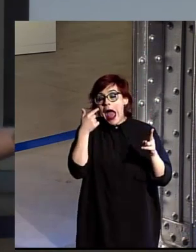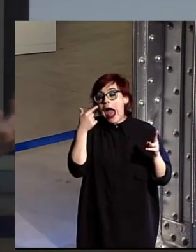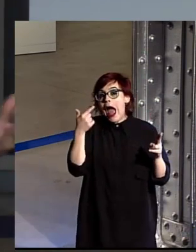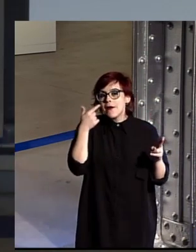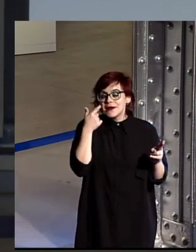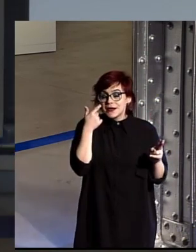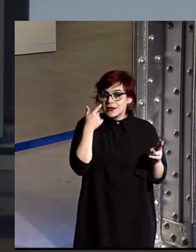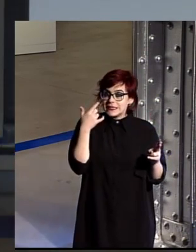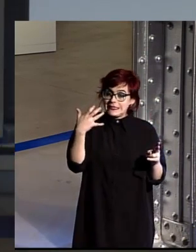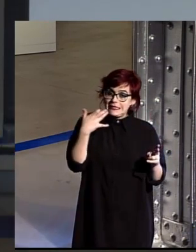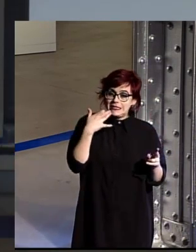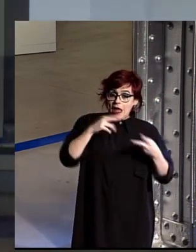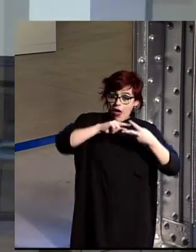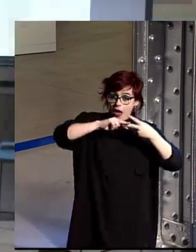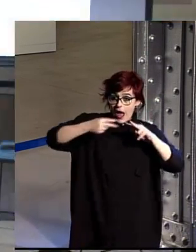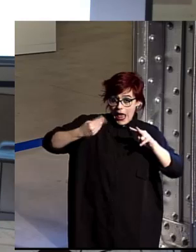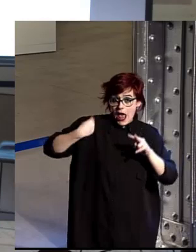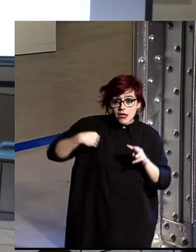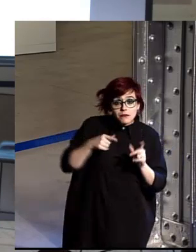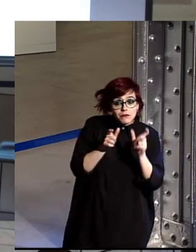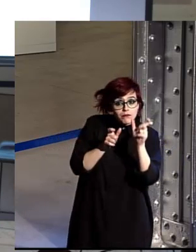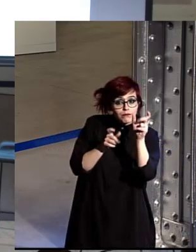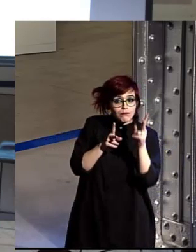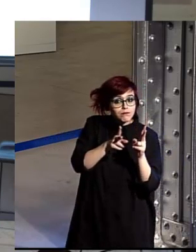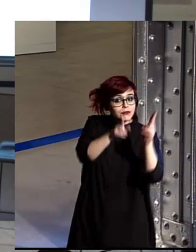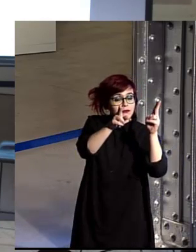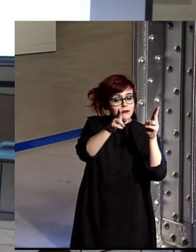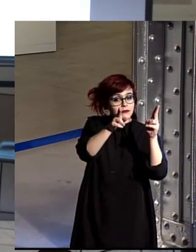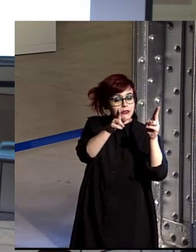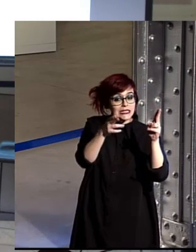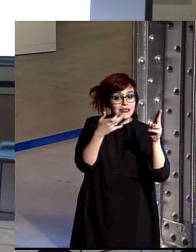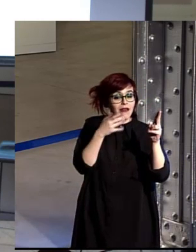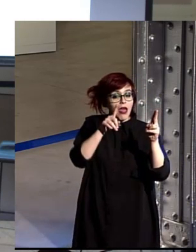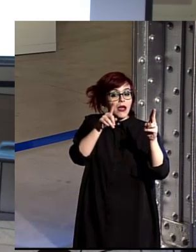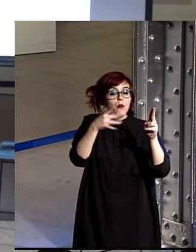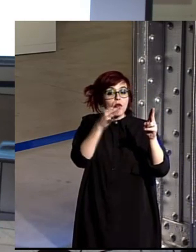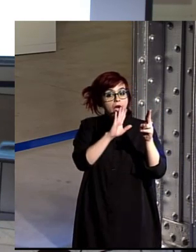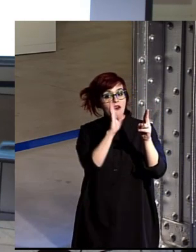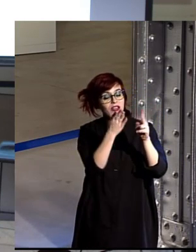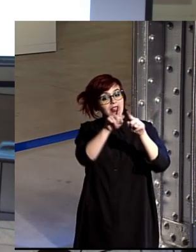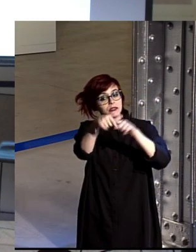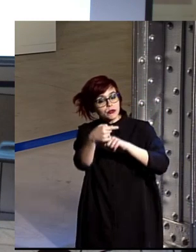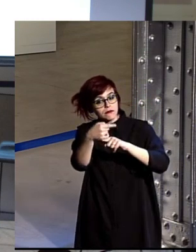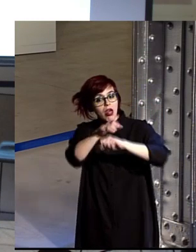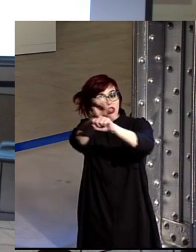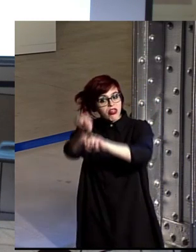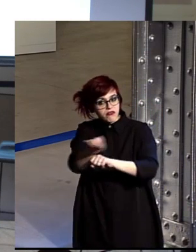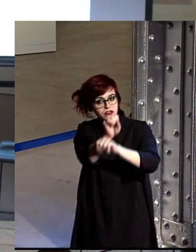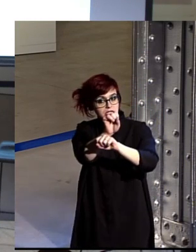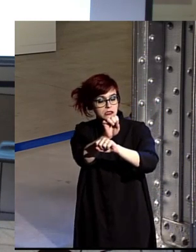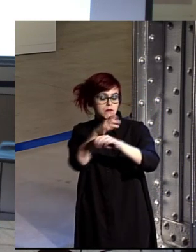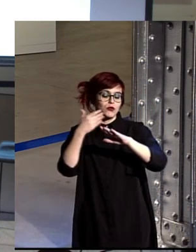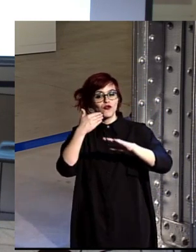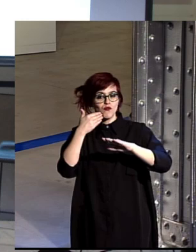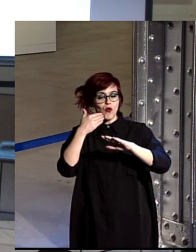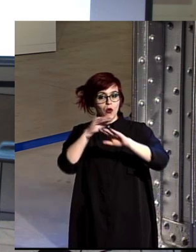que, digamos, impidan que una respuesta inmune normal. Por ejemplo, en su momento estuvimos